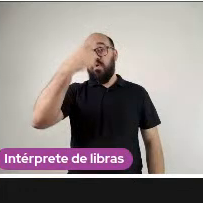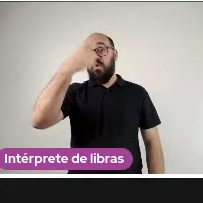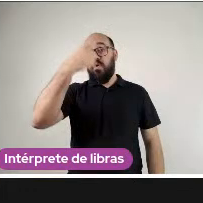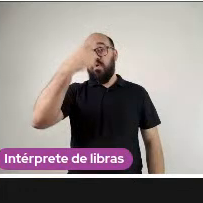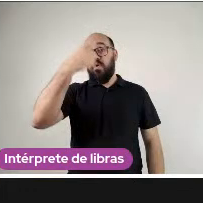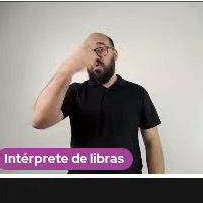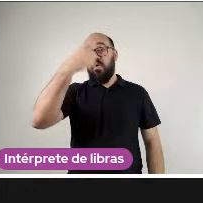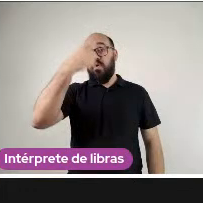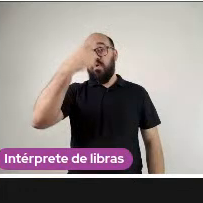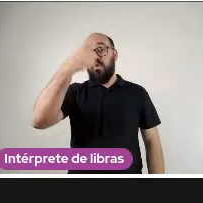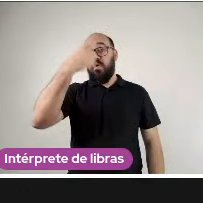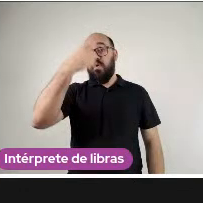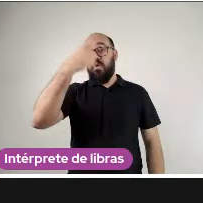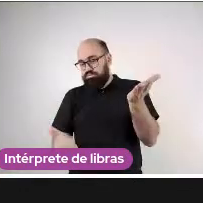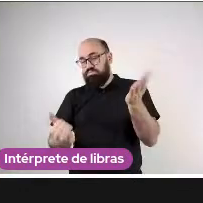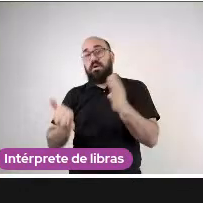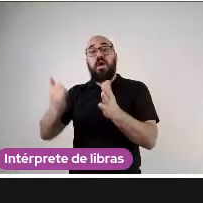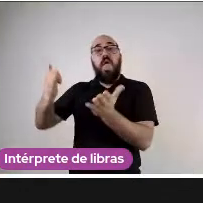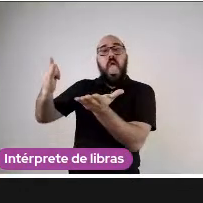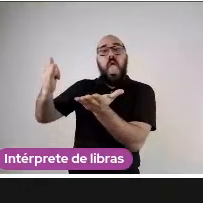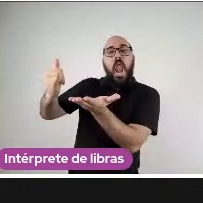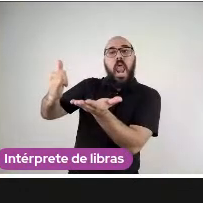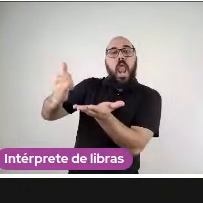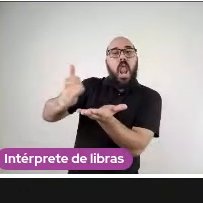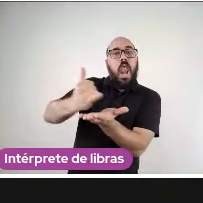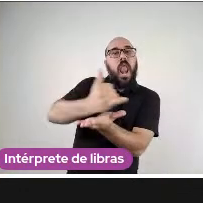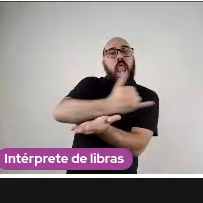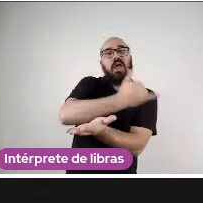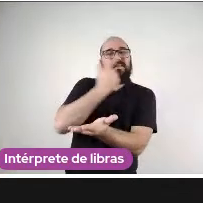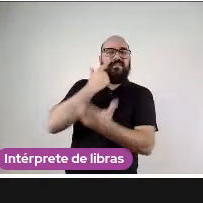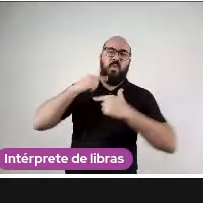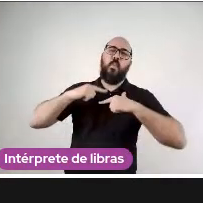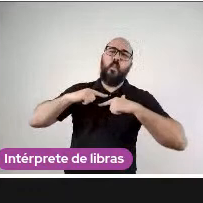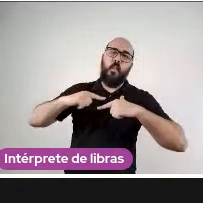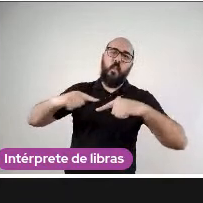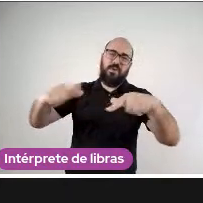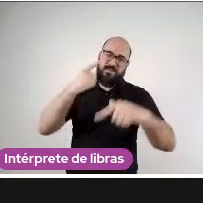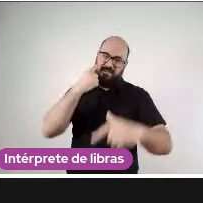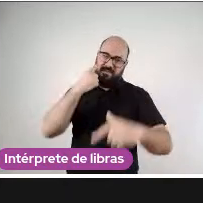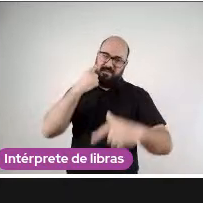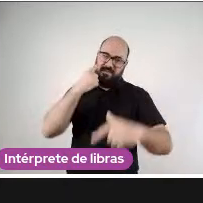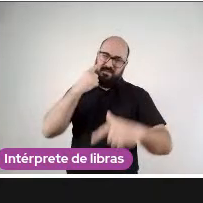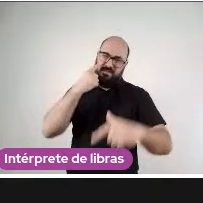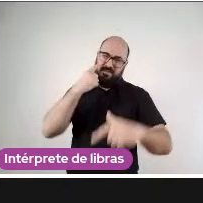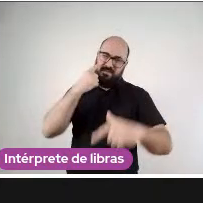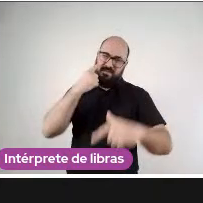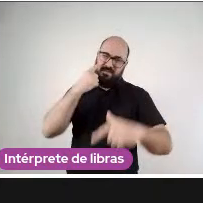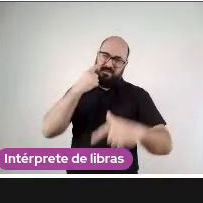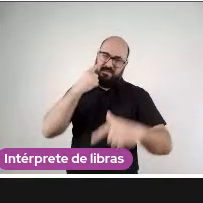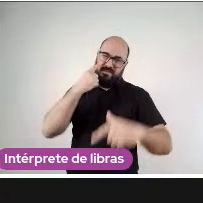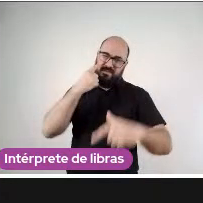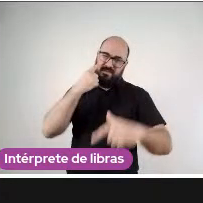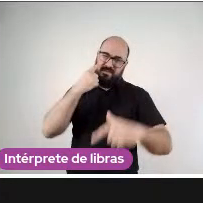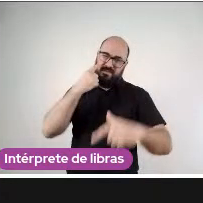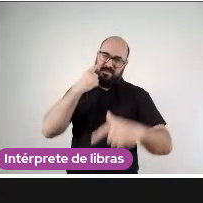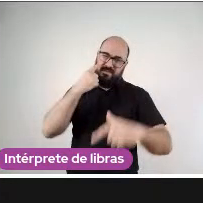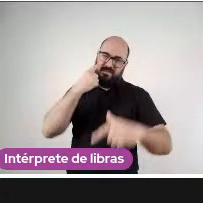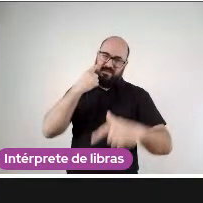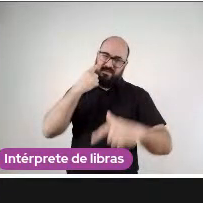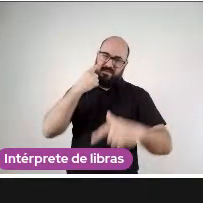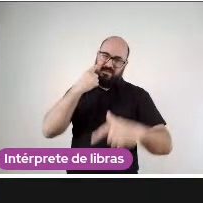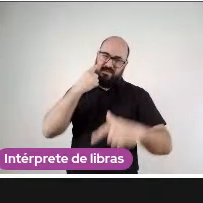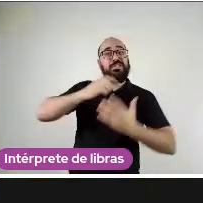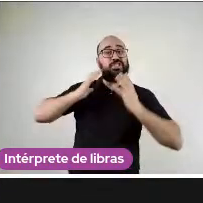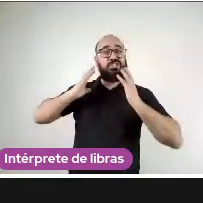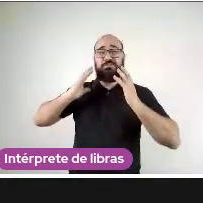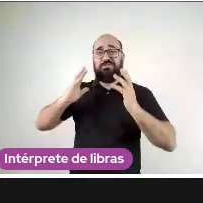Entonces, en Belmarí, la asociación que actualmente trabajo, hicieron una cartografía y se descubrió como del 2008 al 2012, incluso